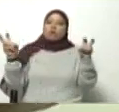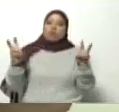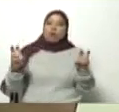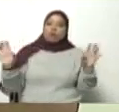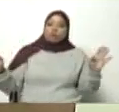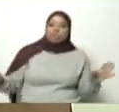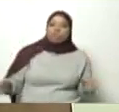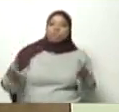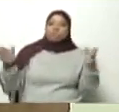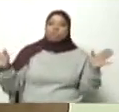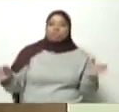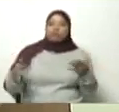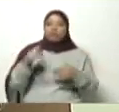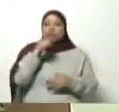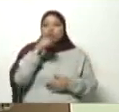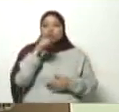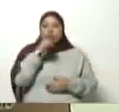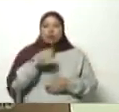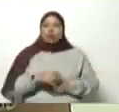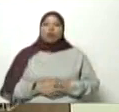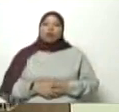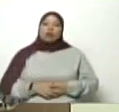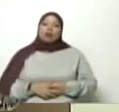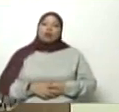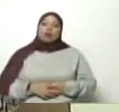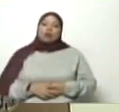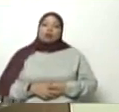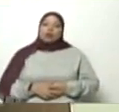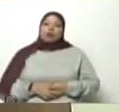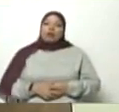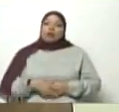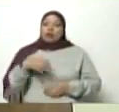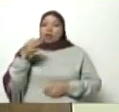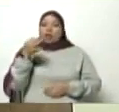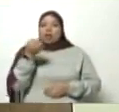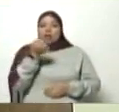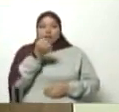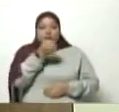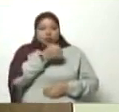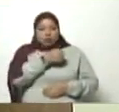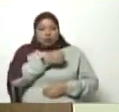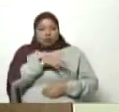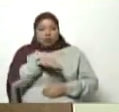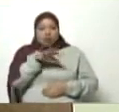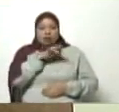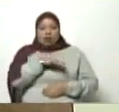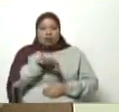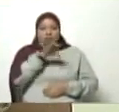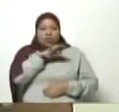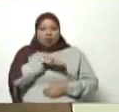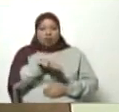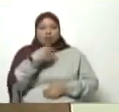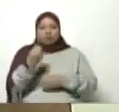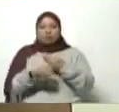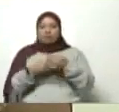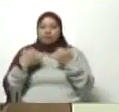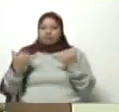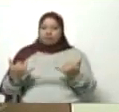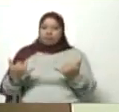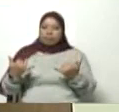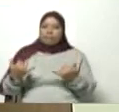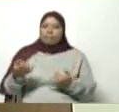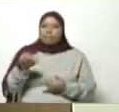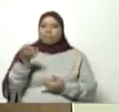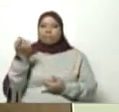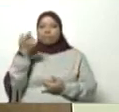reimpulso, ¿ves? Un nuevo reimpulso. Hay gente que siente y está deseoso y deseosa, en verdad, más deseosas